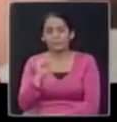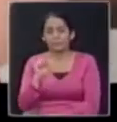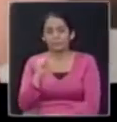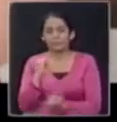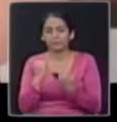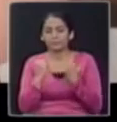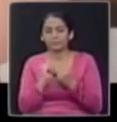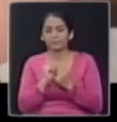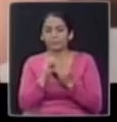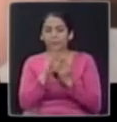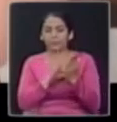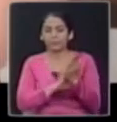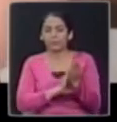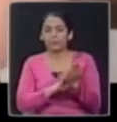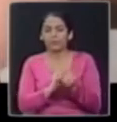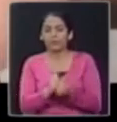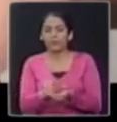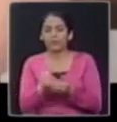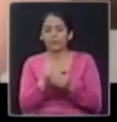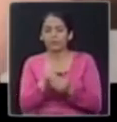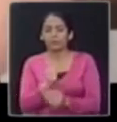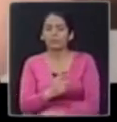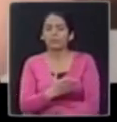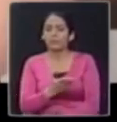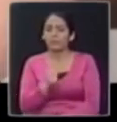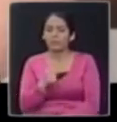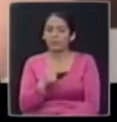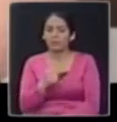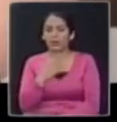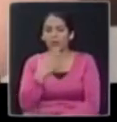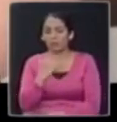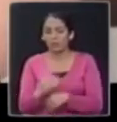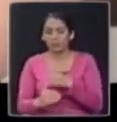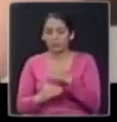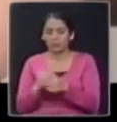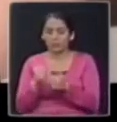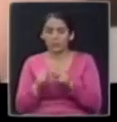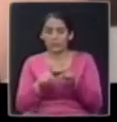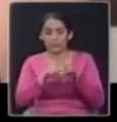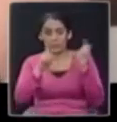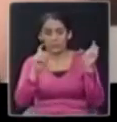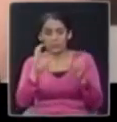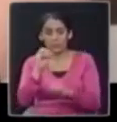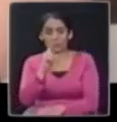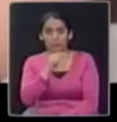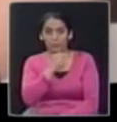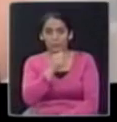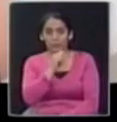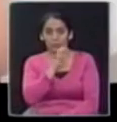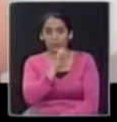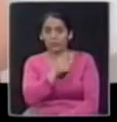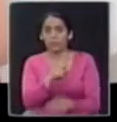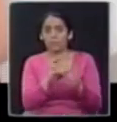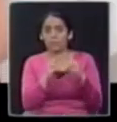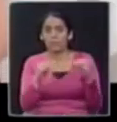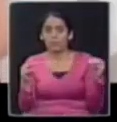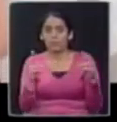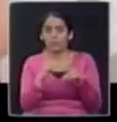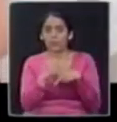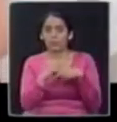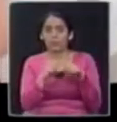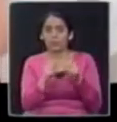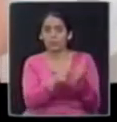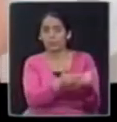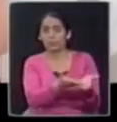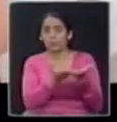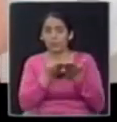tiene un rigor metodológico, sin embargo, el apoyo de ellos en la dotación de los insumos y el